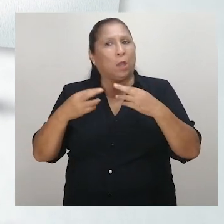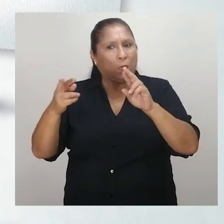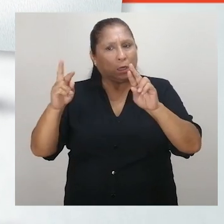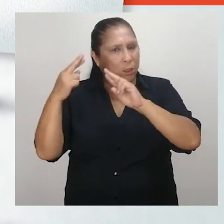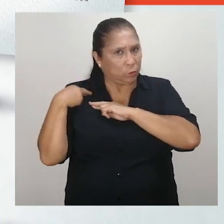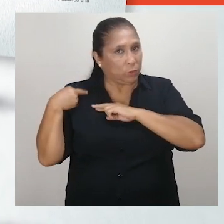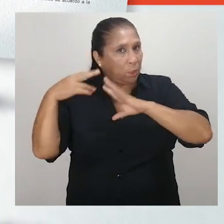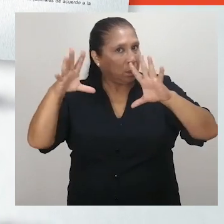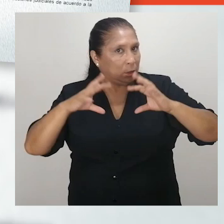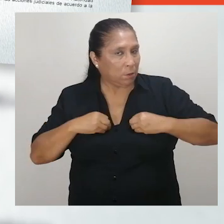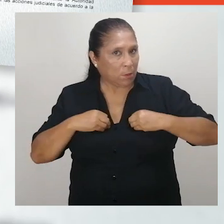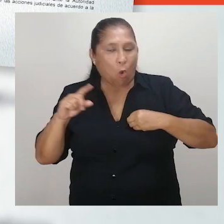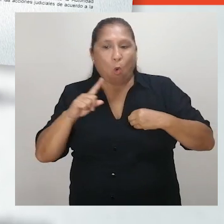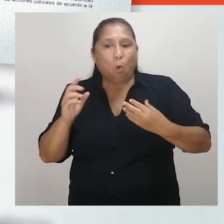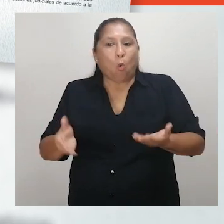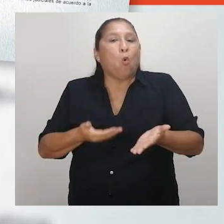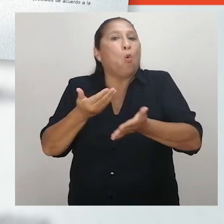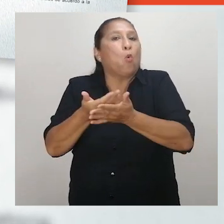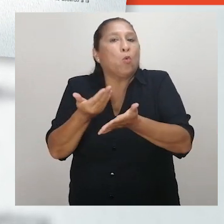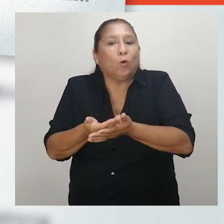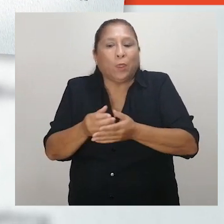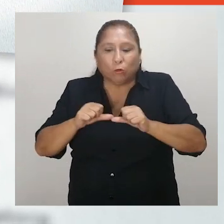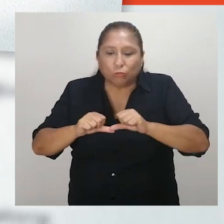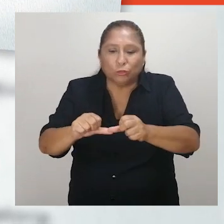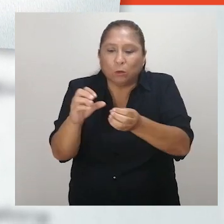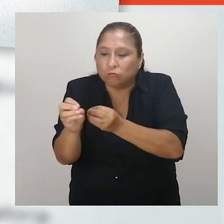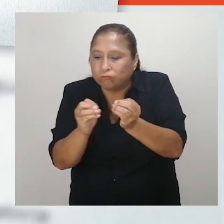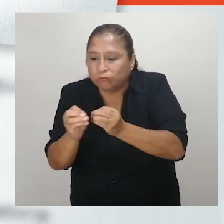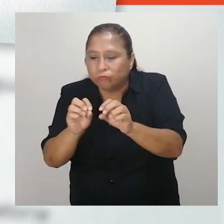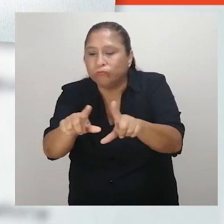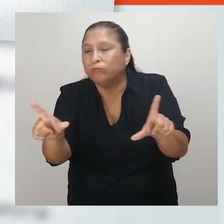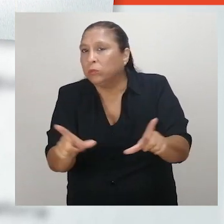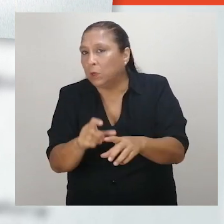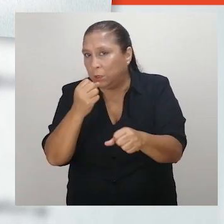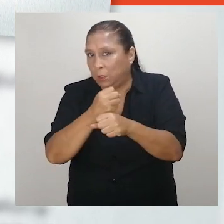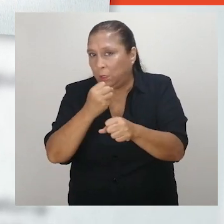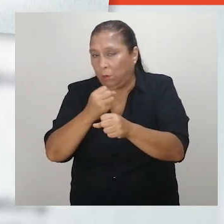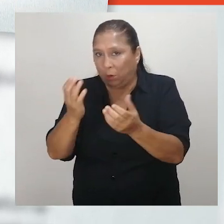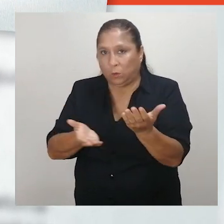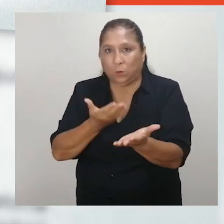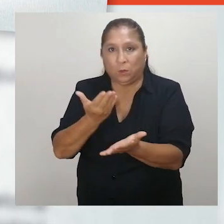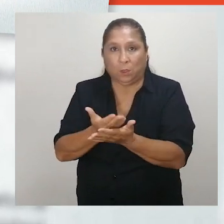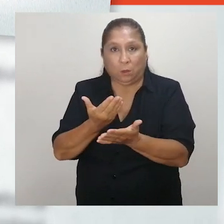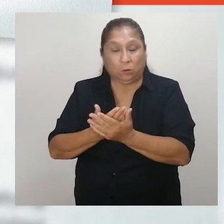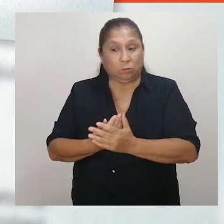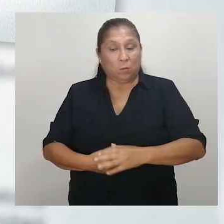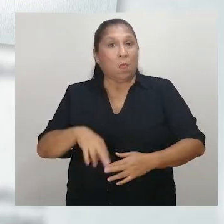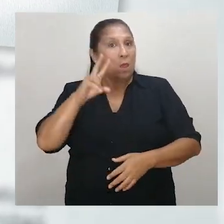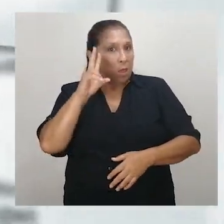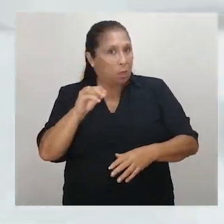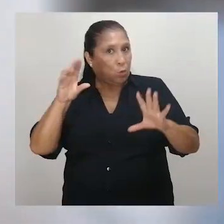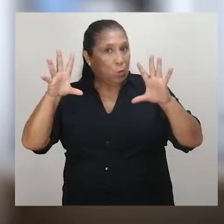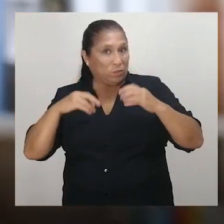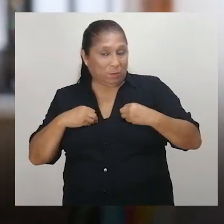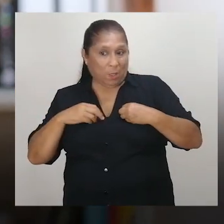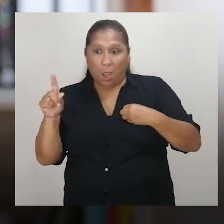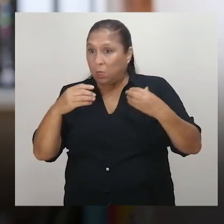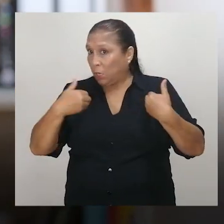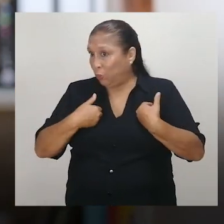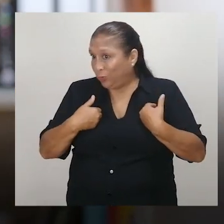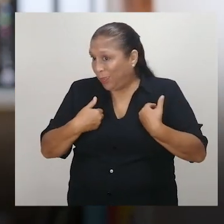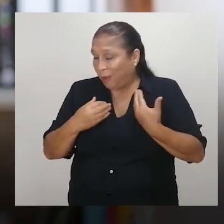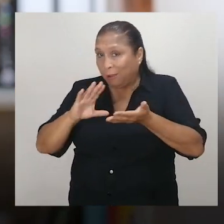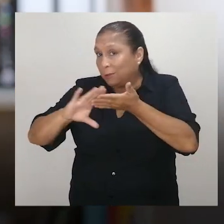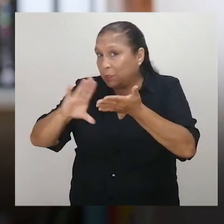No cumple con lo acordado o no da mantenimiento a los ajustes razonables proporcionados. La